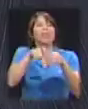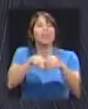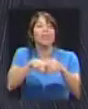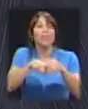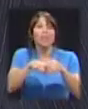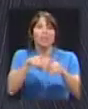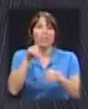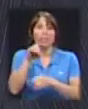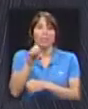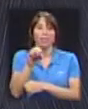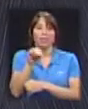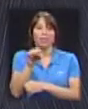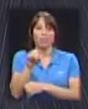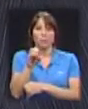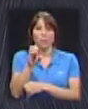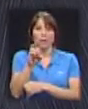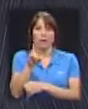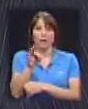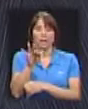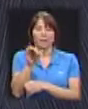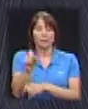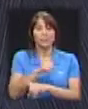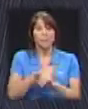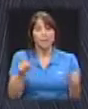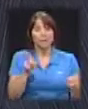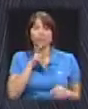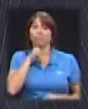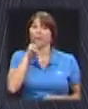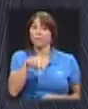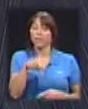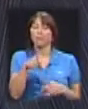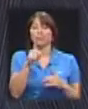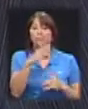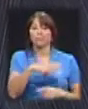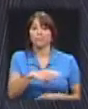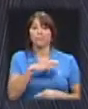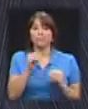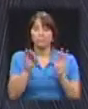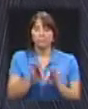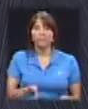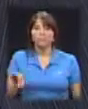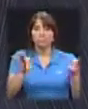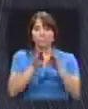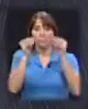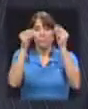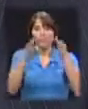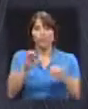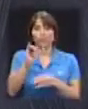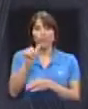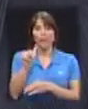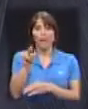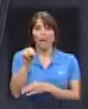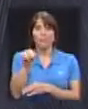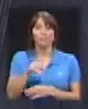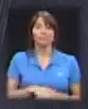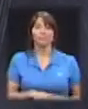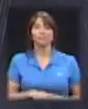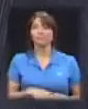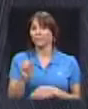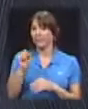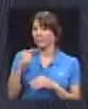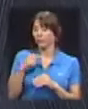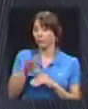pero me parece que es otro rasgo saliente del profesor Klein. Déjeme agregarle algo más, Juan